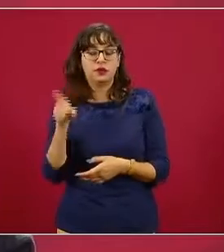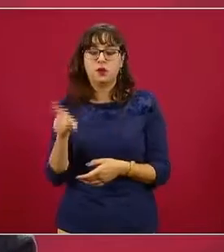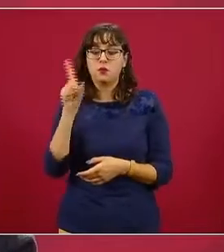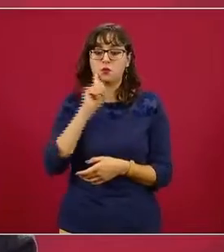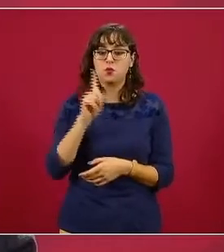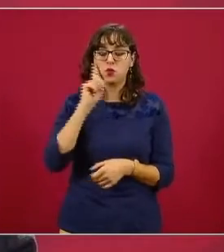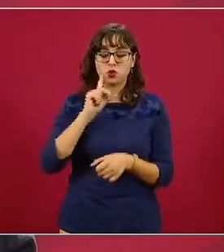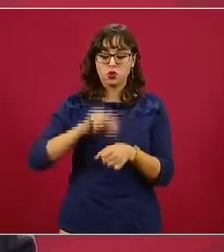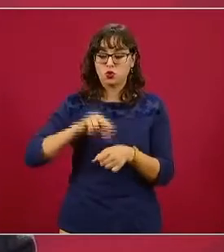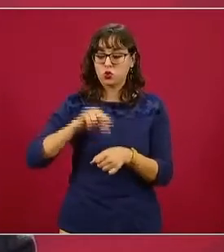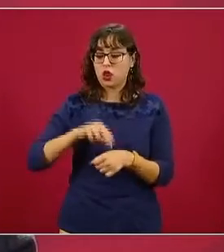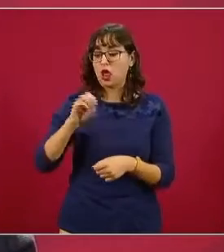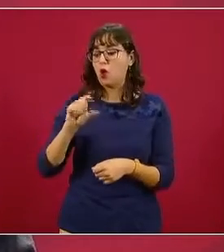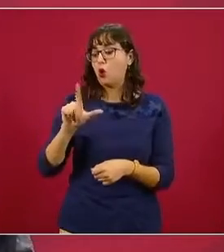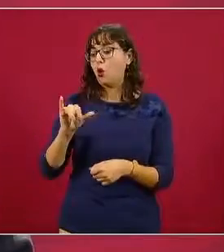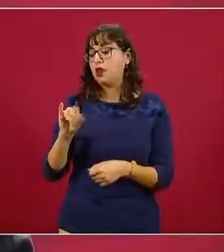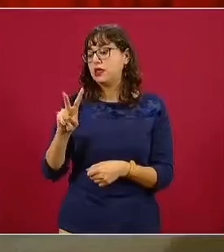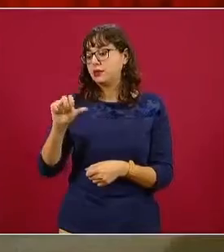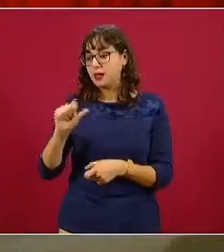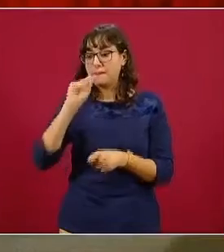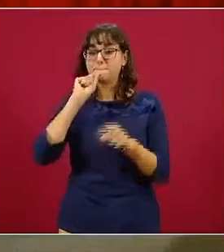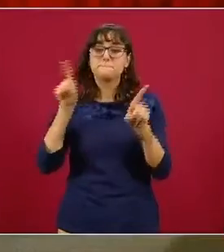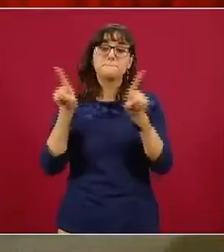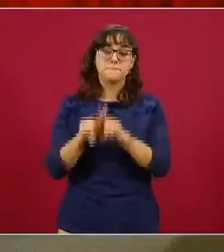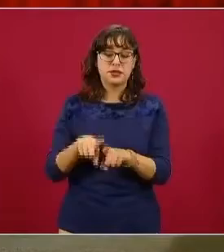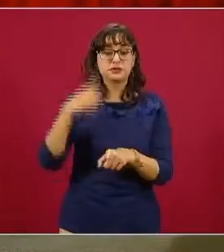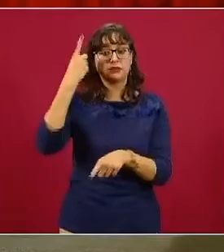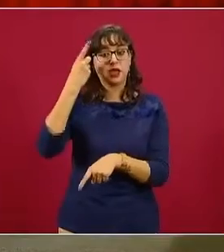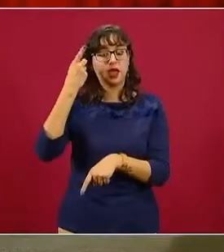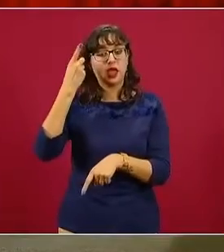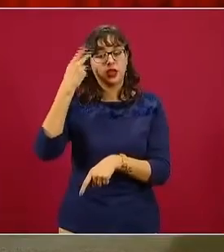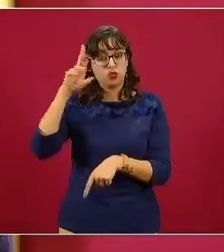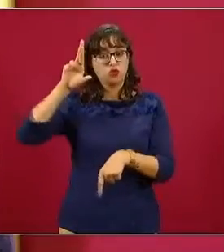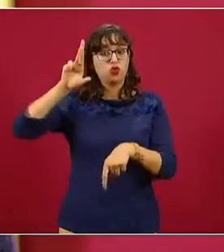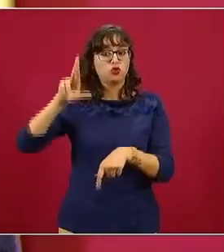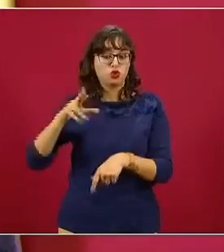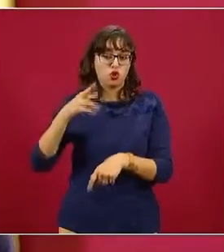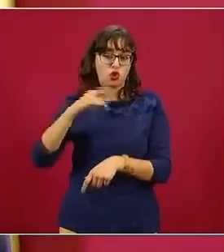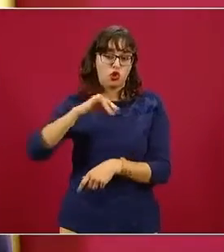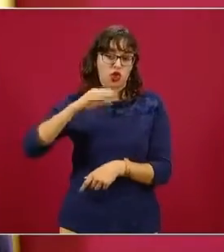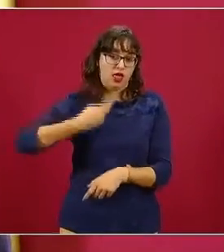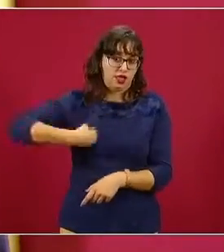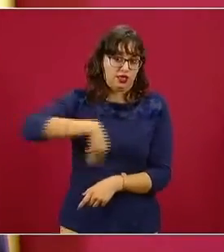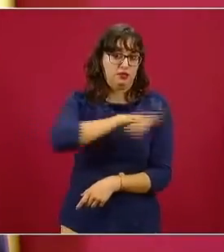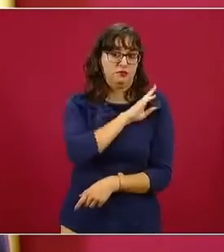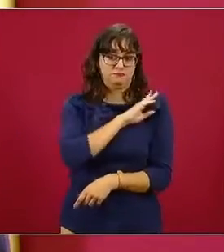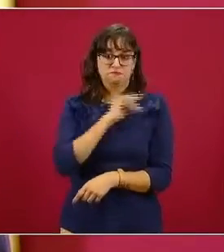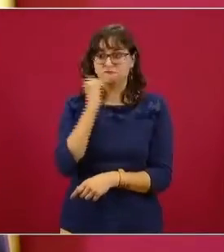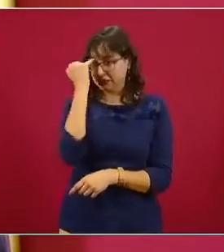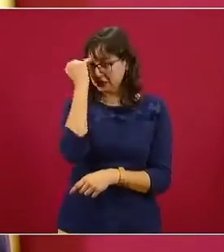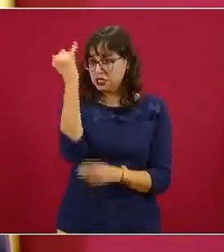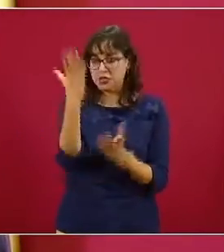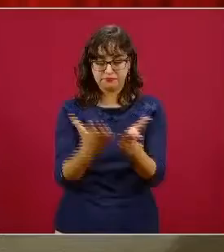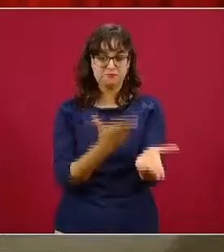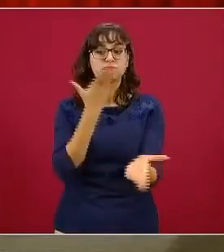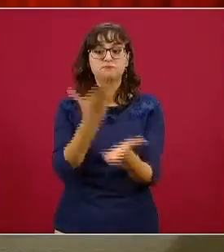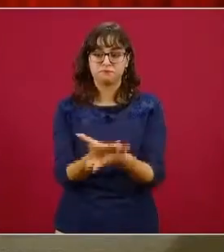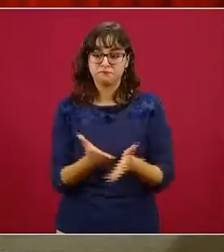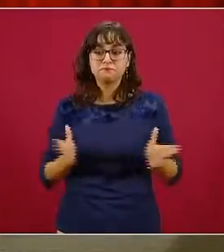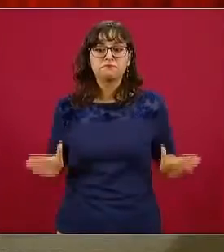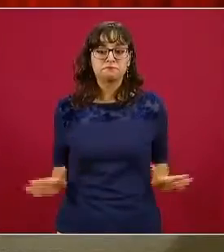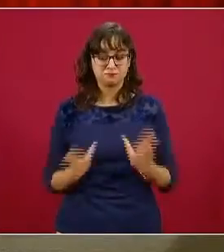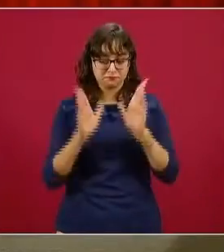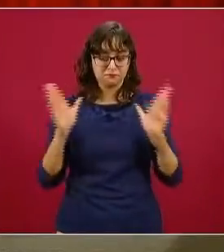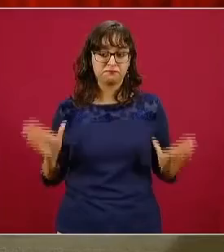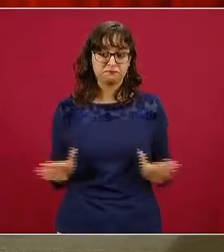López Arellano como secretaria de Salud, sino la propia doctora Sheinbaum, quien fue una impulsora de este modelo de intercambio de